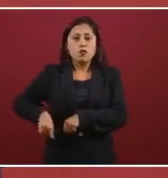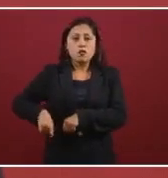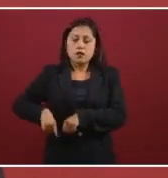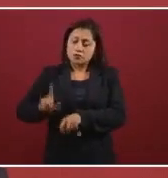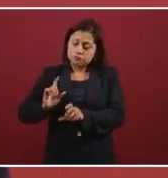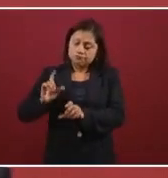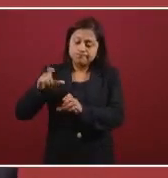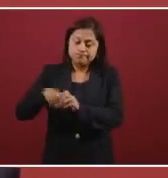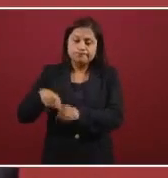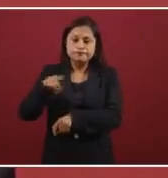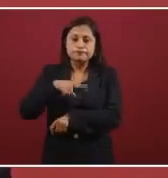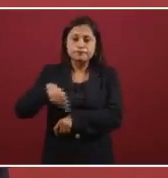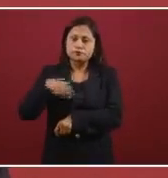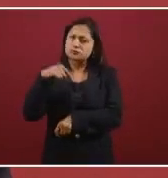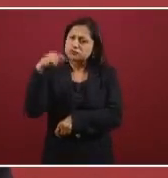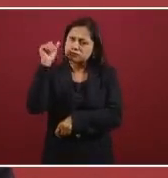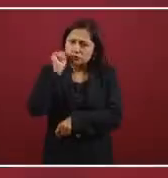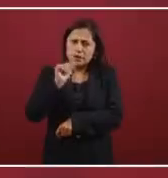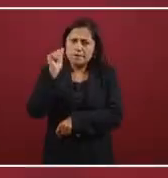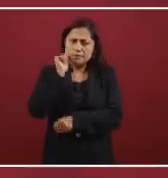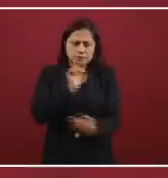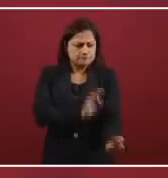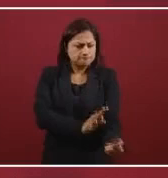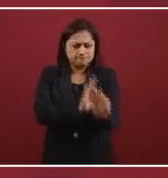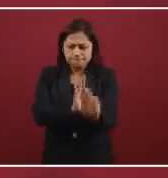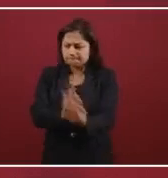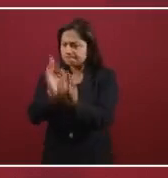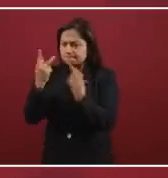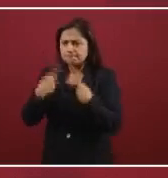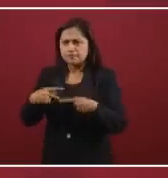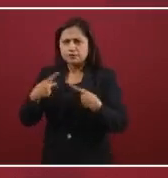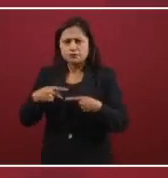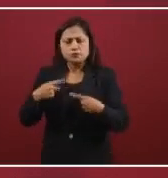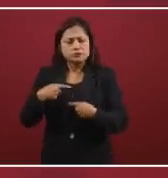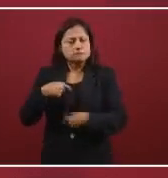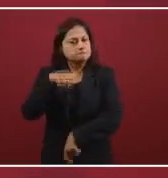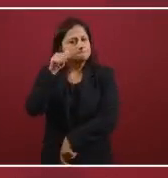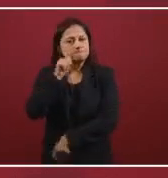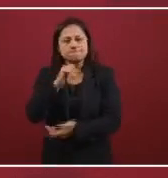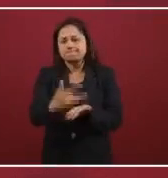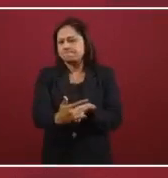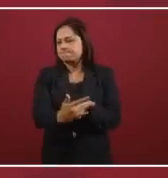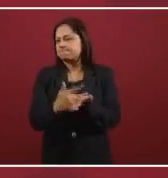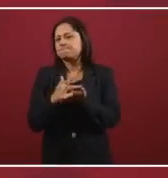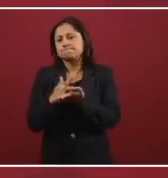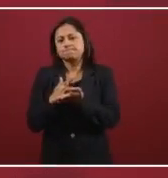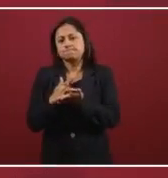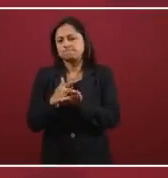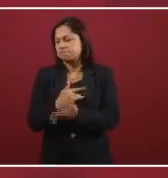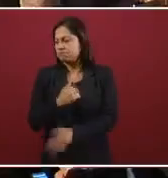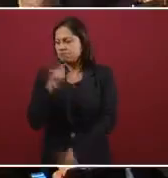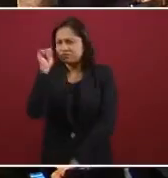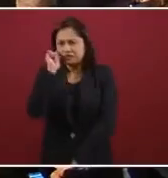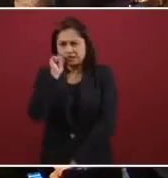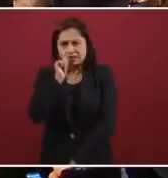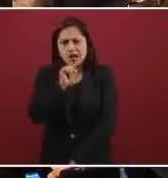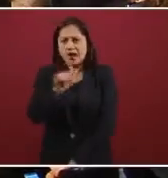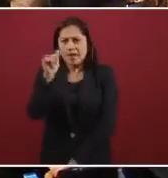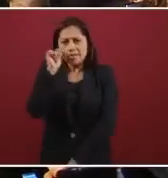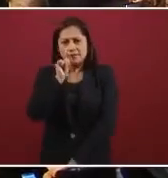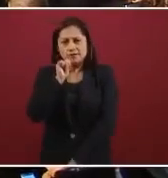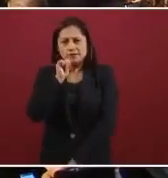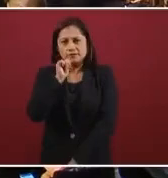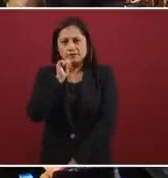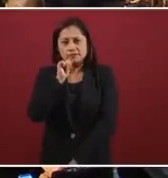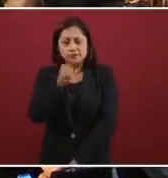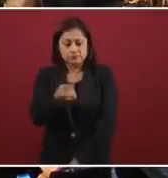los momentos más difíciles siempre he contado con el apoyo de la gente. Entonces, amor con